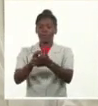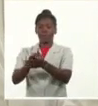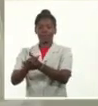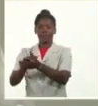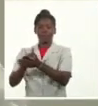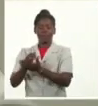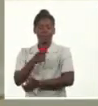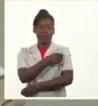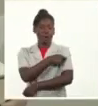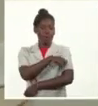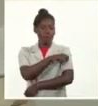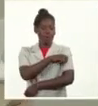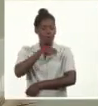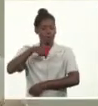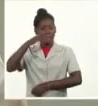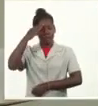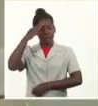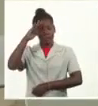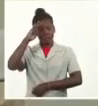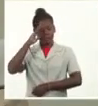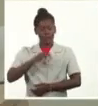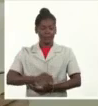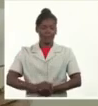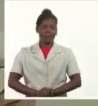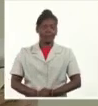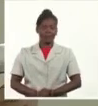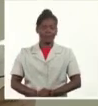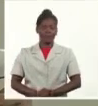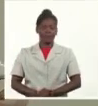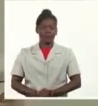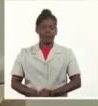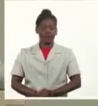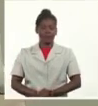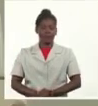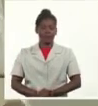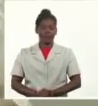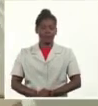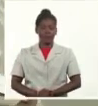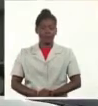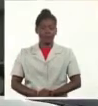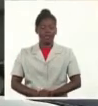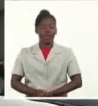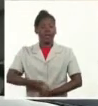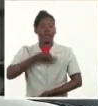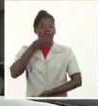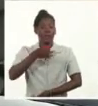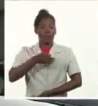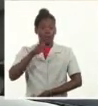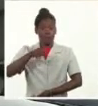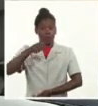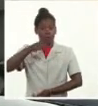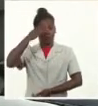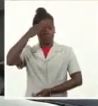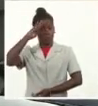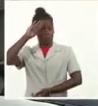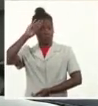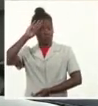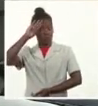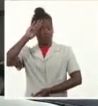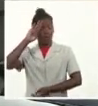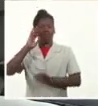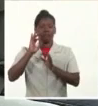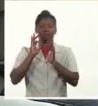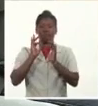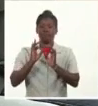mismo resultado. Resaltamos que Cuba fue cuna del acuerdo final de